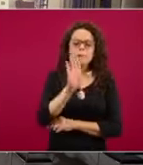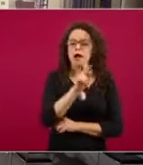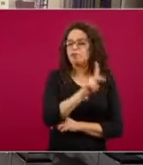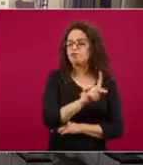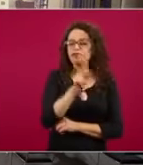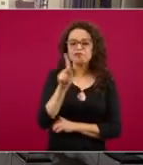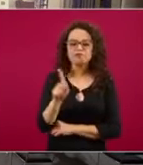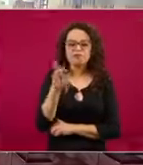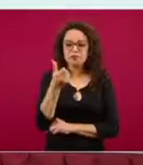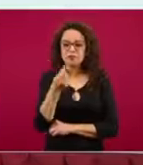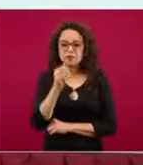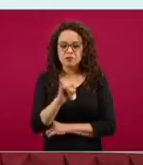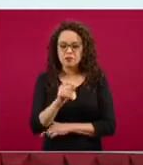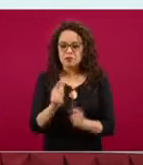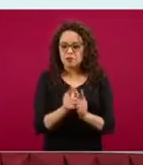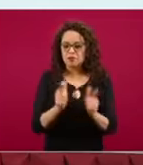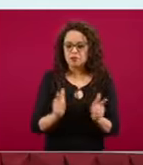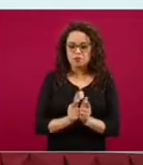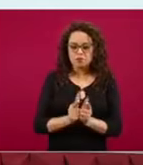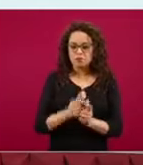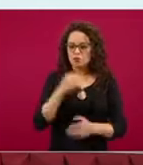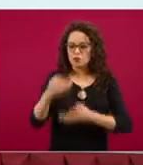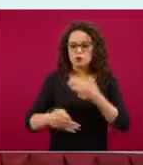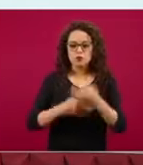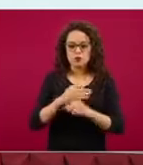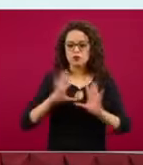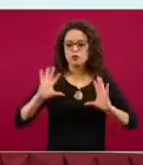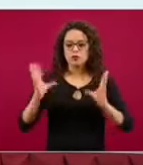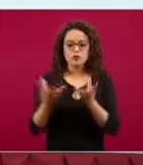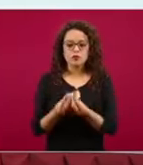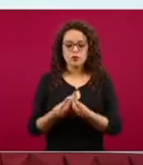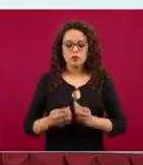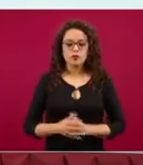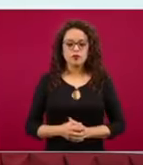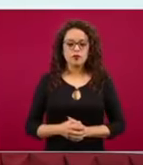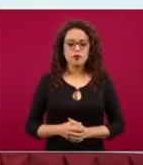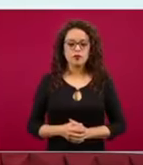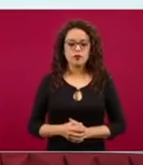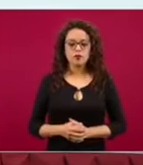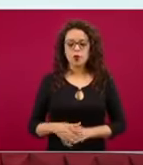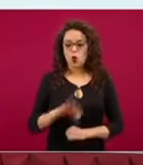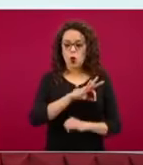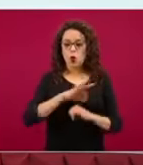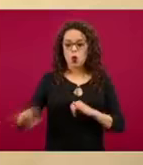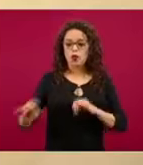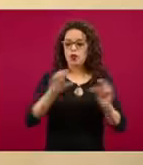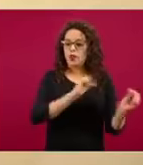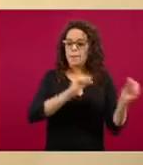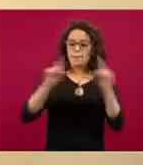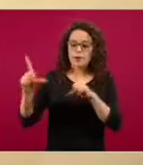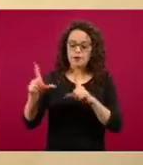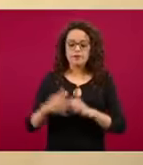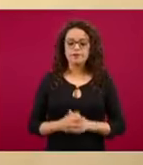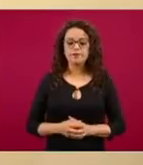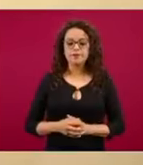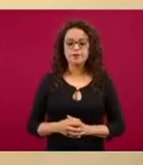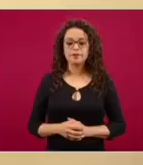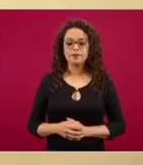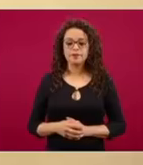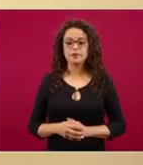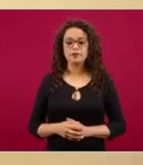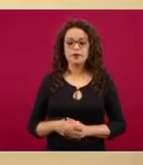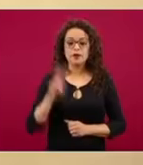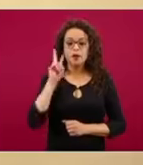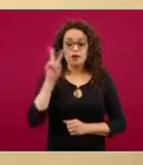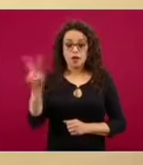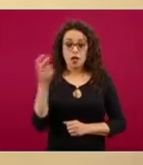la mayoría de los grupos, al igual que en el total. La siguiente sería la última diapositiva, y aquí vamos a ver ya